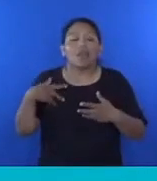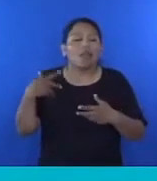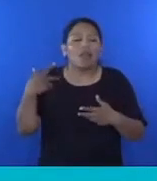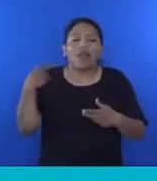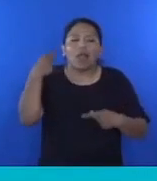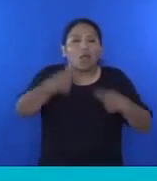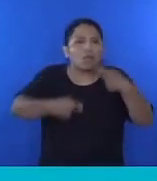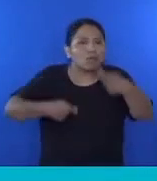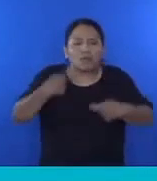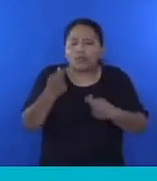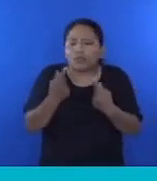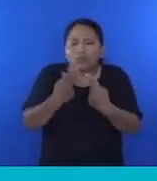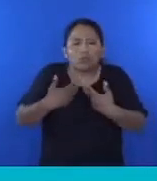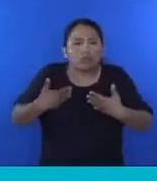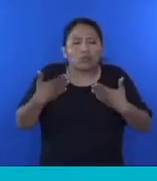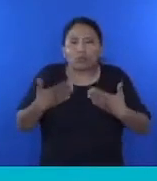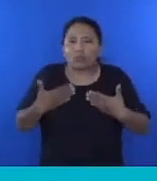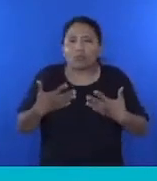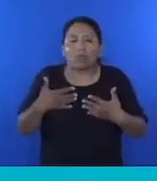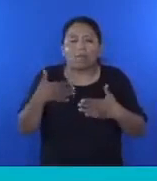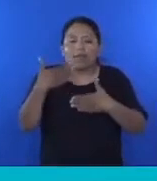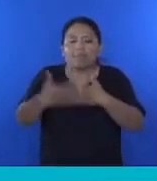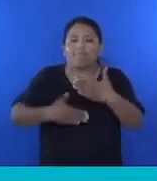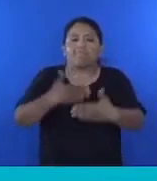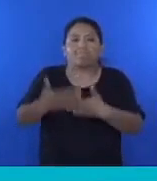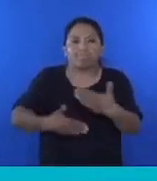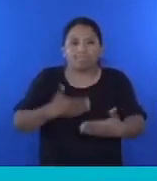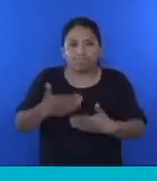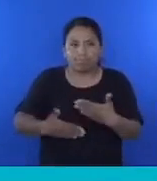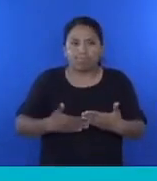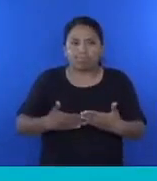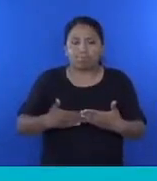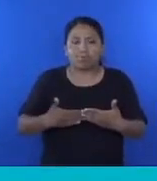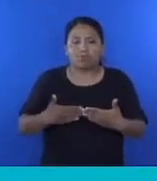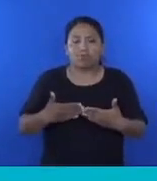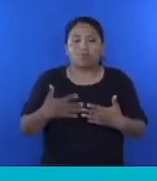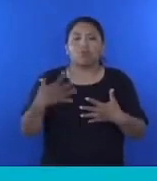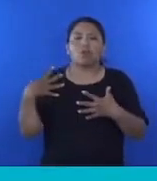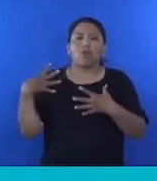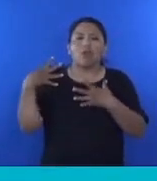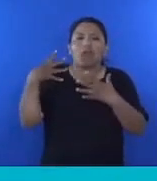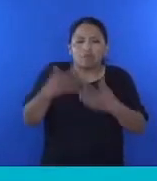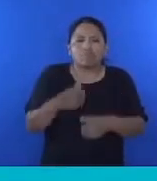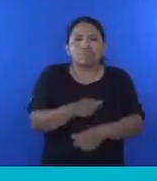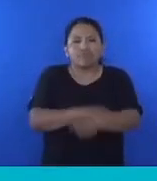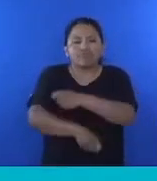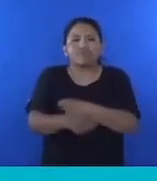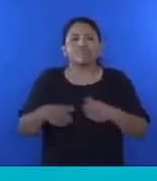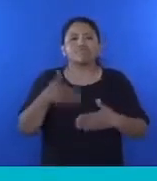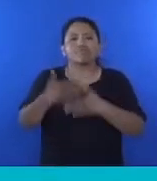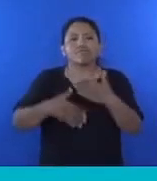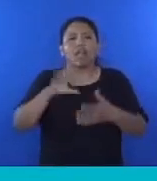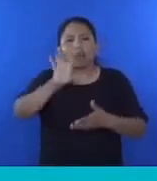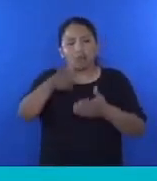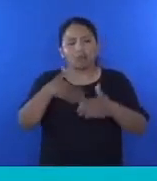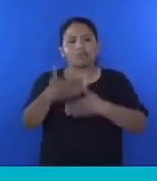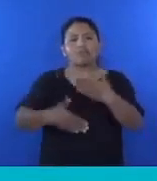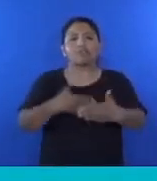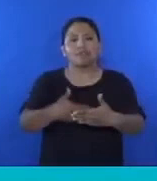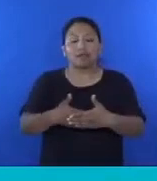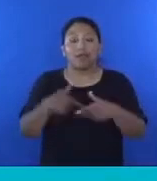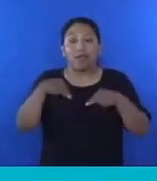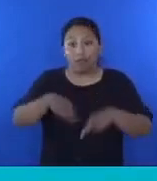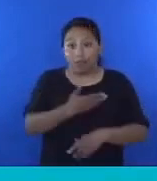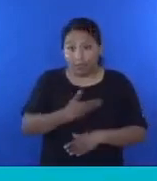que podamos para que esto pueda suceder. Vamos a poner el hombro para que la provincia salga adelante. Ahora, señor